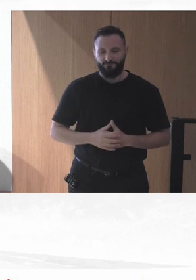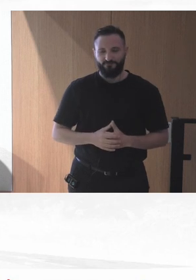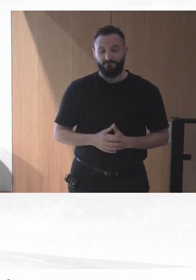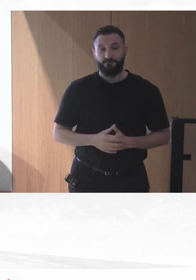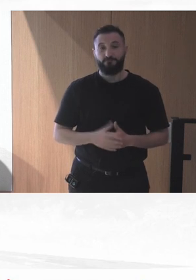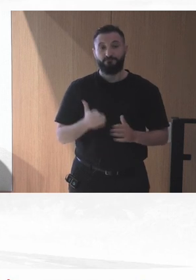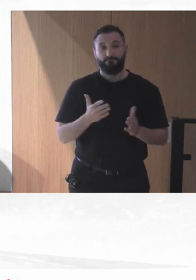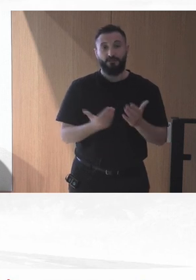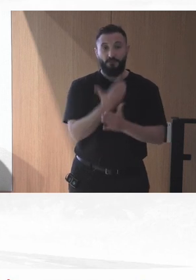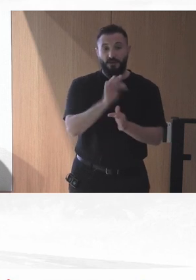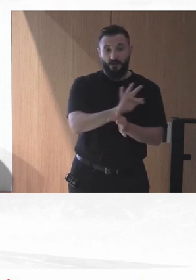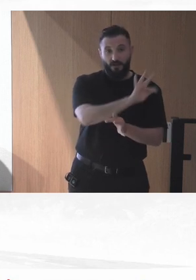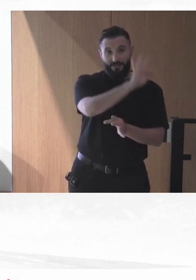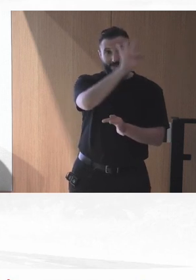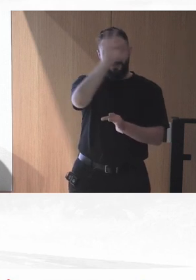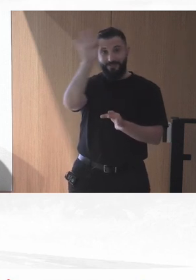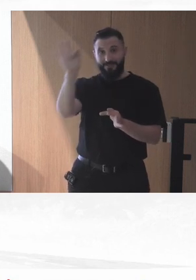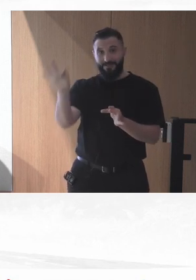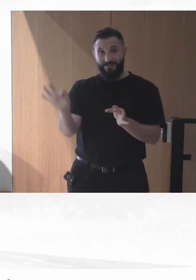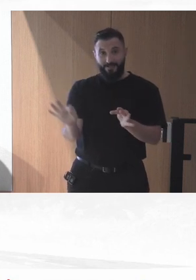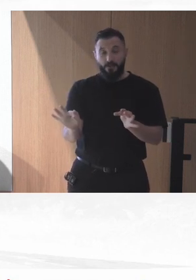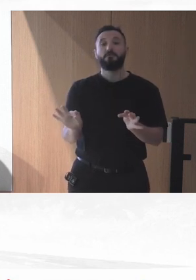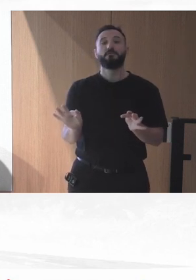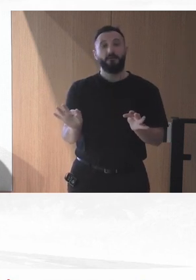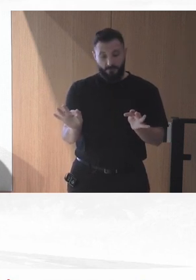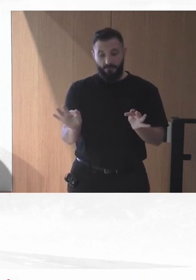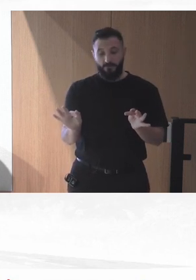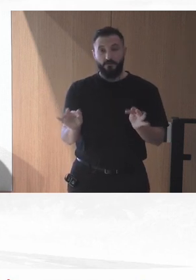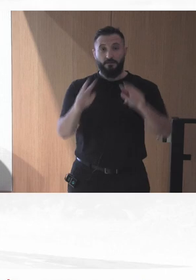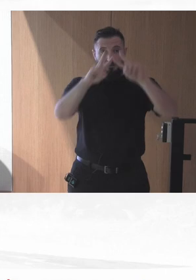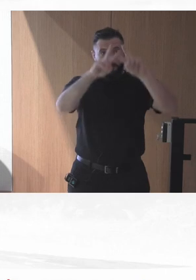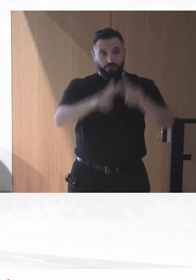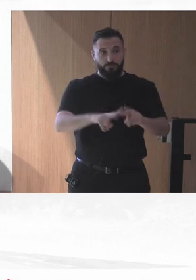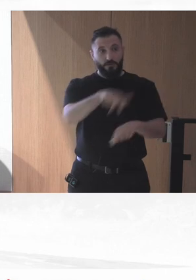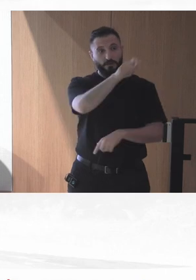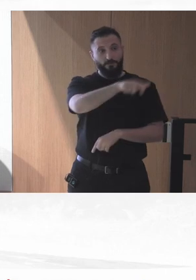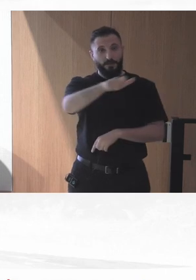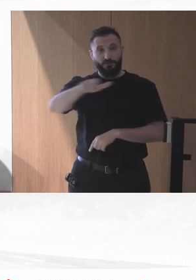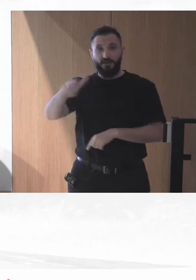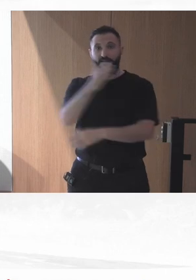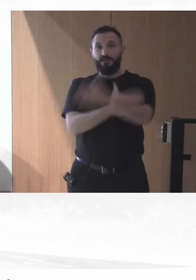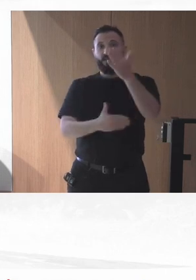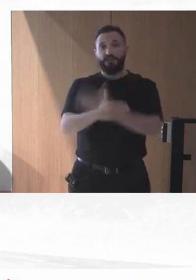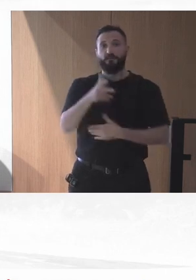A lo largo de la mañana de hoy hemos podido ver que los derechos de las personas